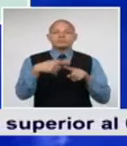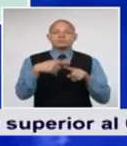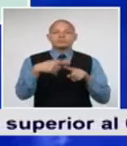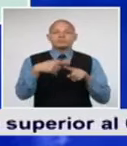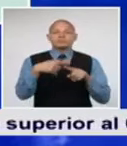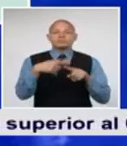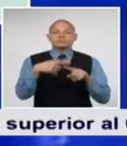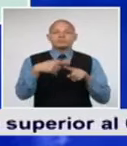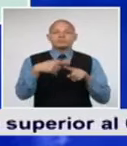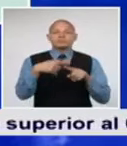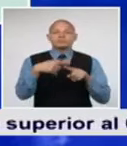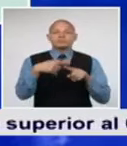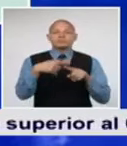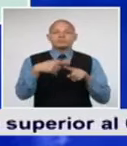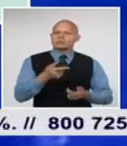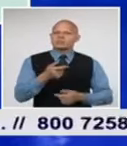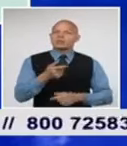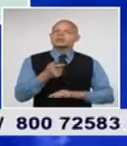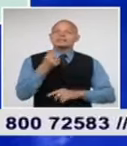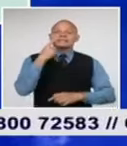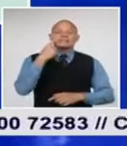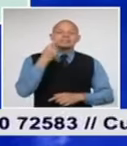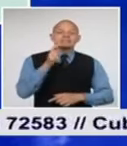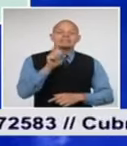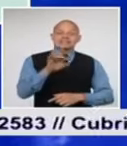estamos hablando de 11 menos que el día anterior.